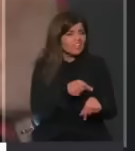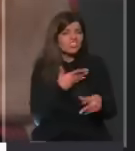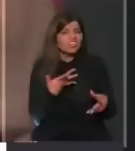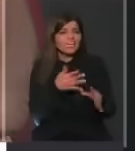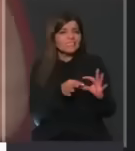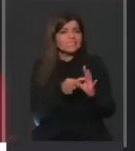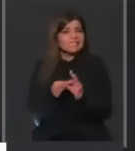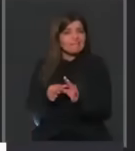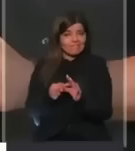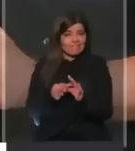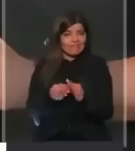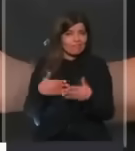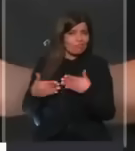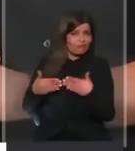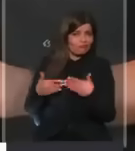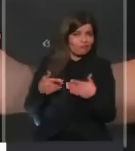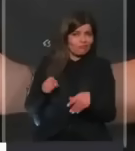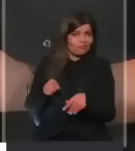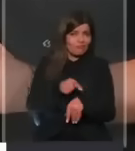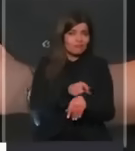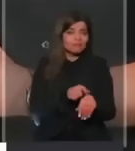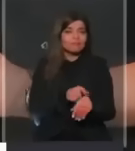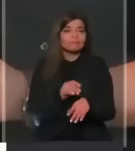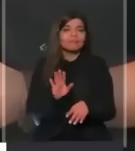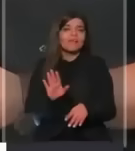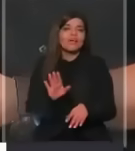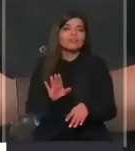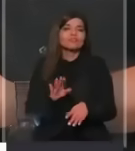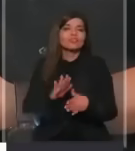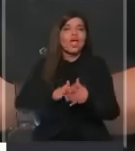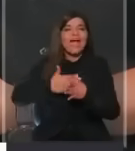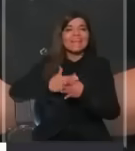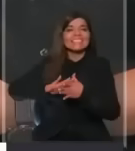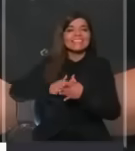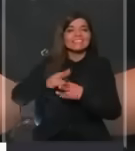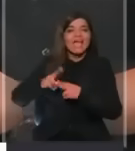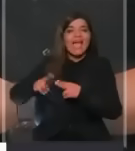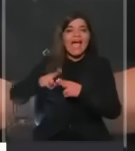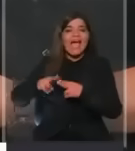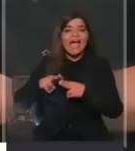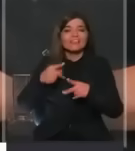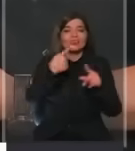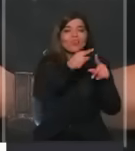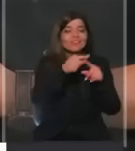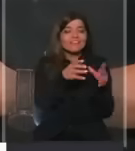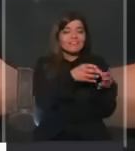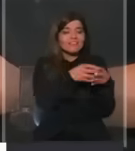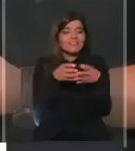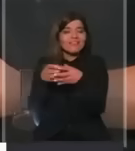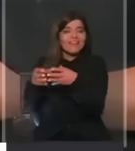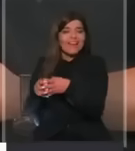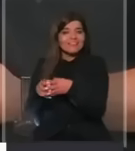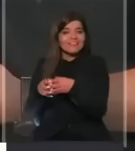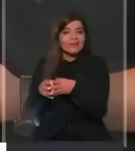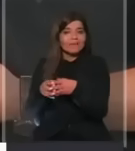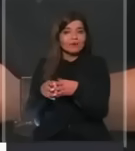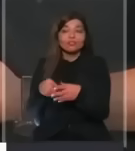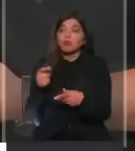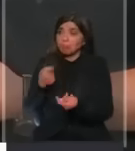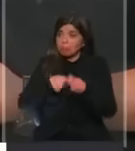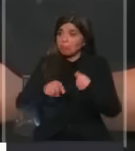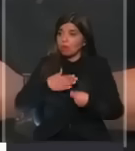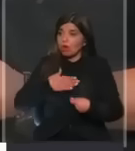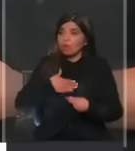pulseras de dónde son? ¿Qué significan? No, son artesanías que hacen las distintas tribus. Y él las había mandado a comprar